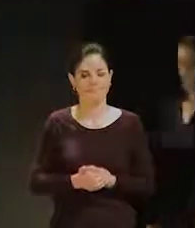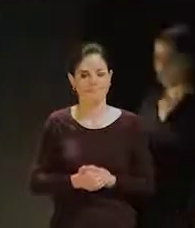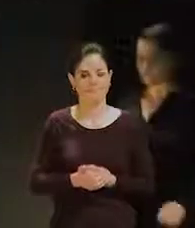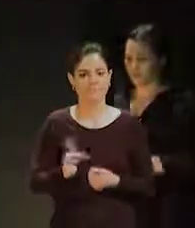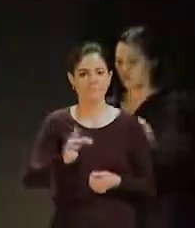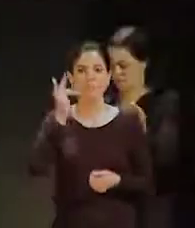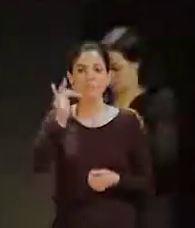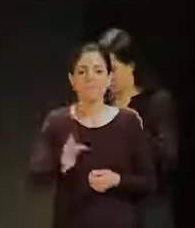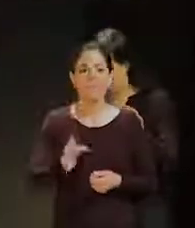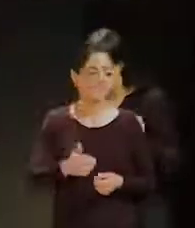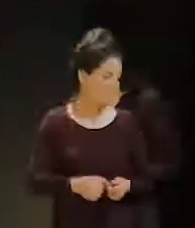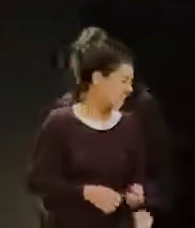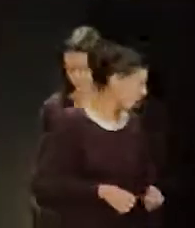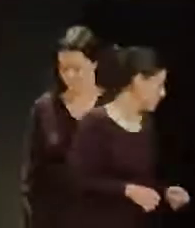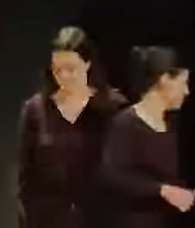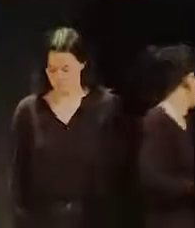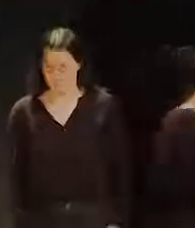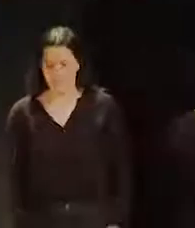y más